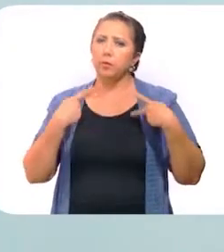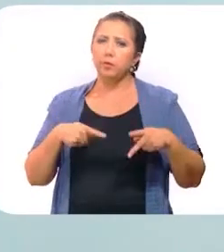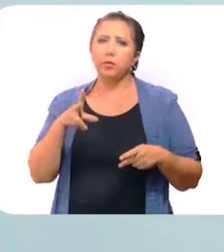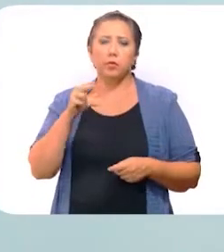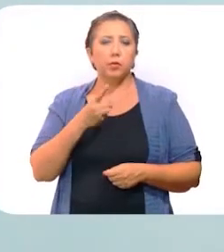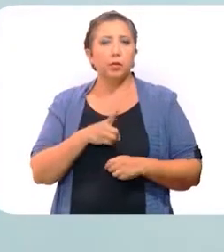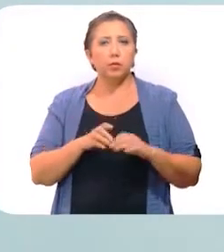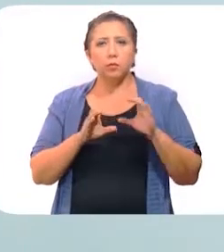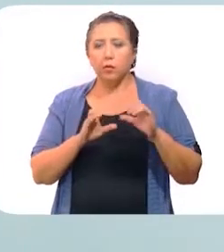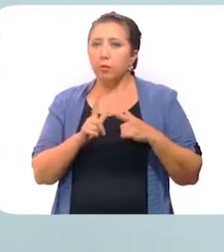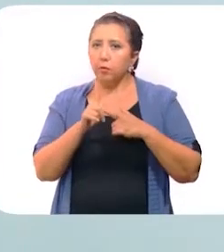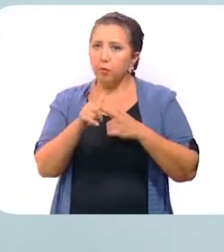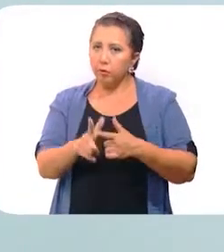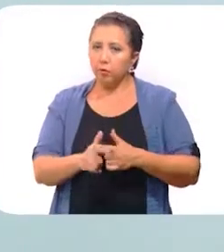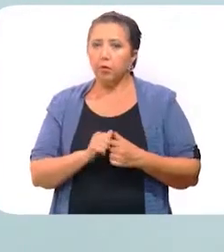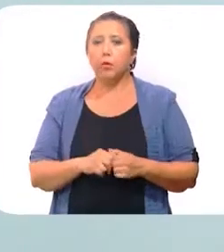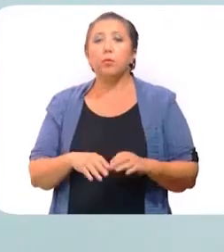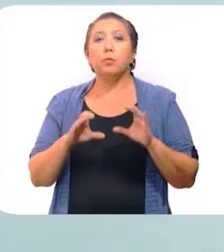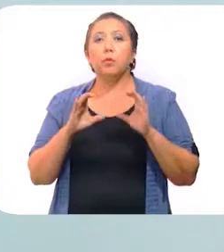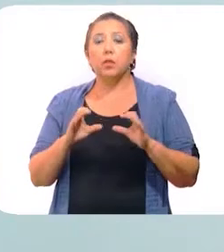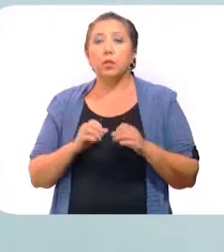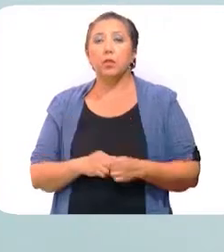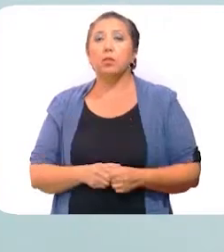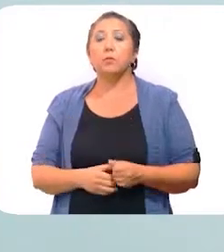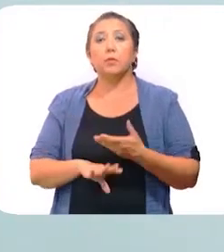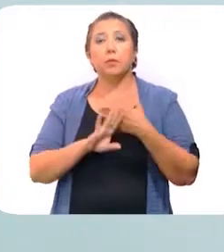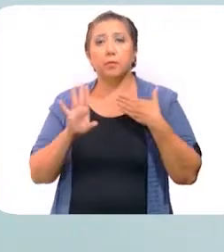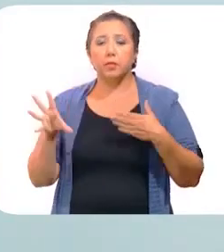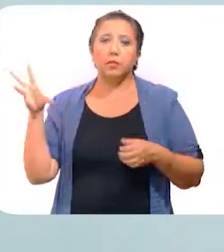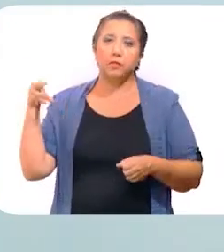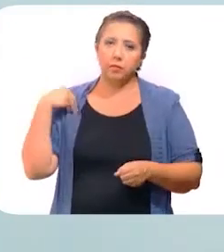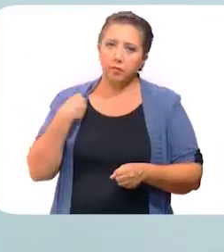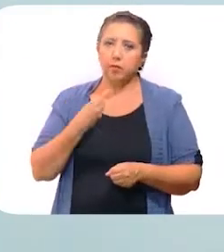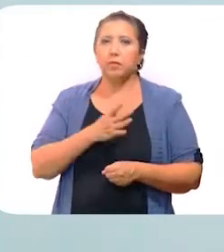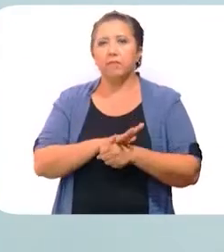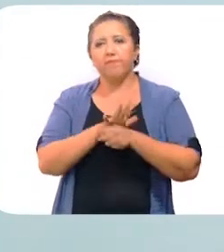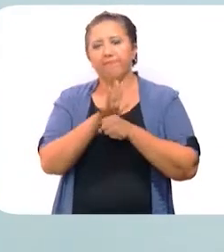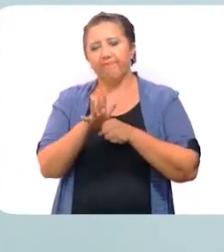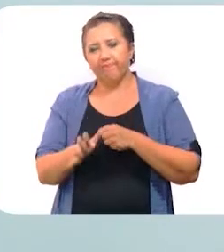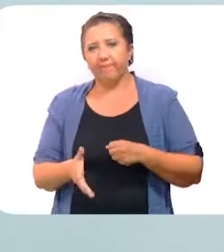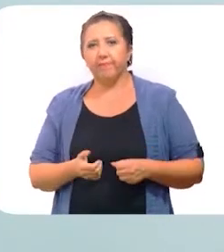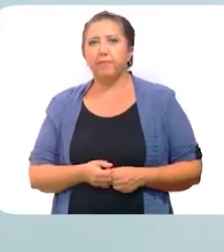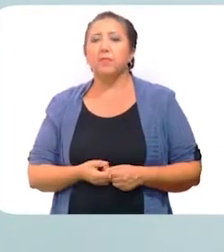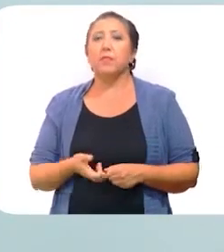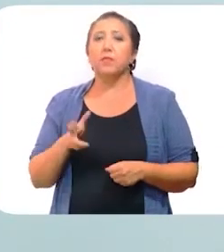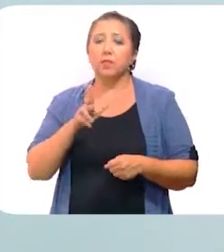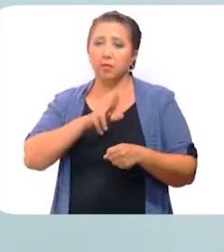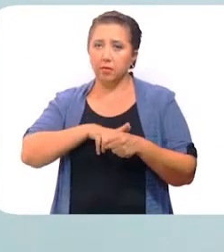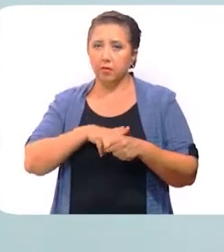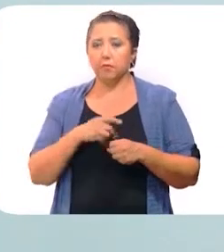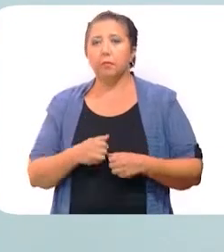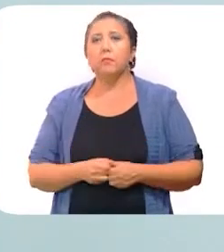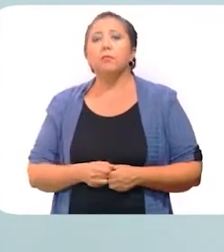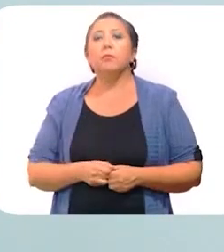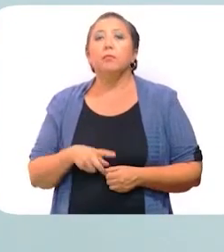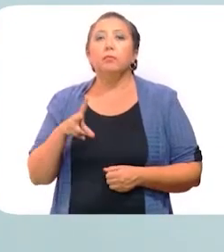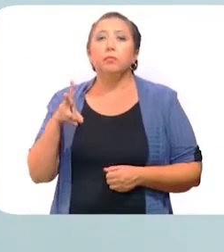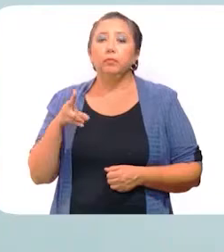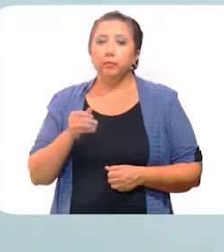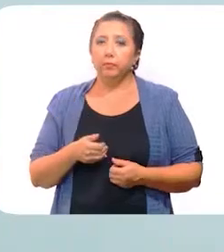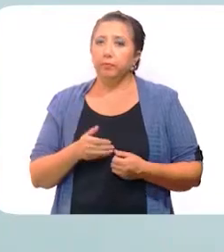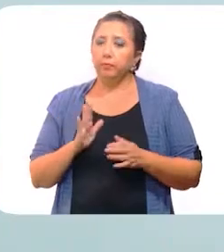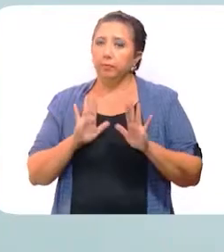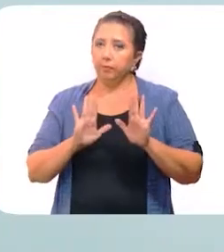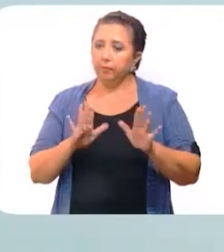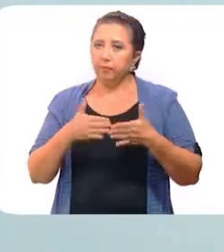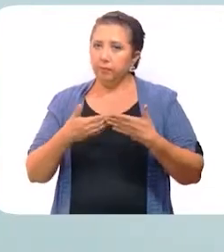no bajar la guardia y continuar actuando con responsabilidad y siguiendo las medidas sanitarias para evitar comprometer nuestra capacidad hospitalaria